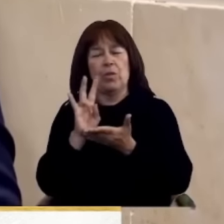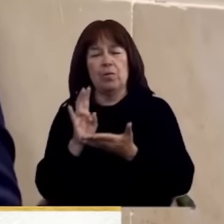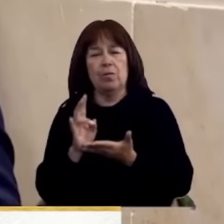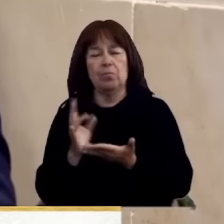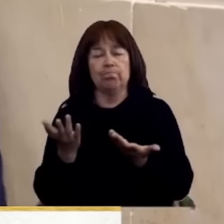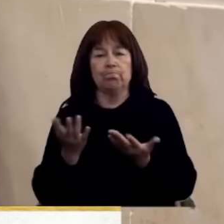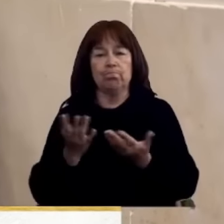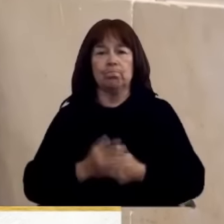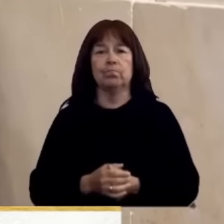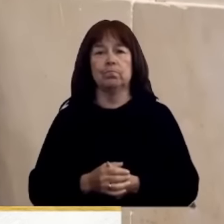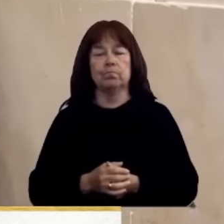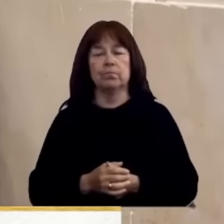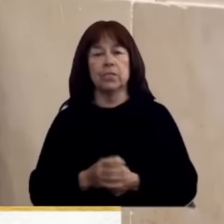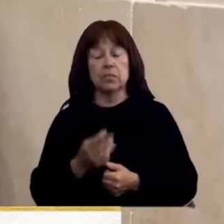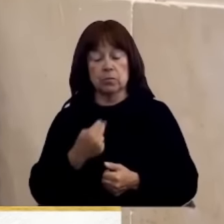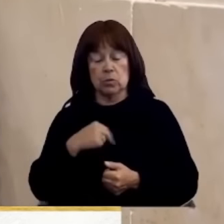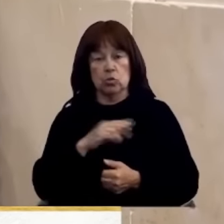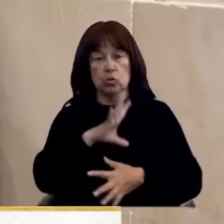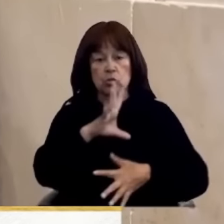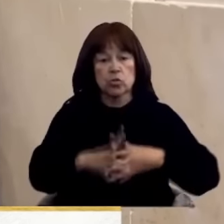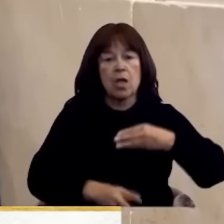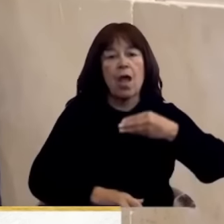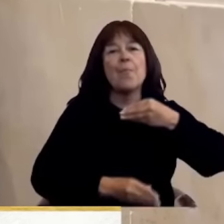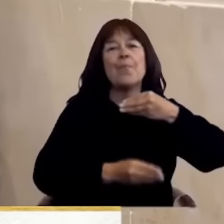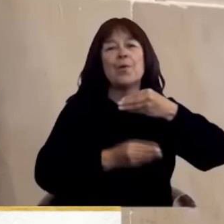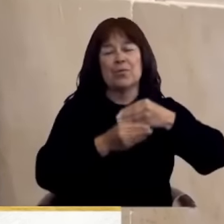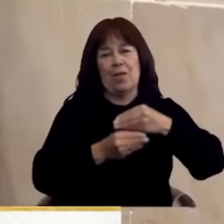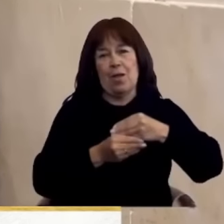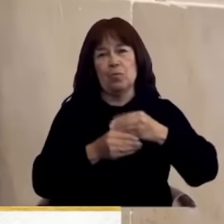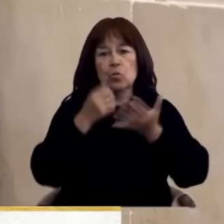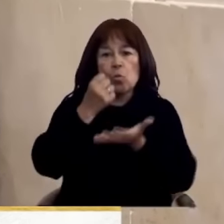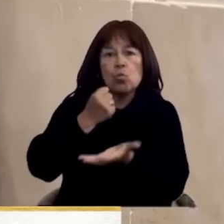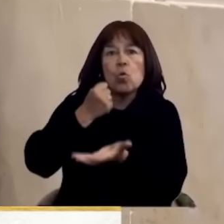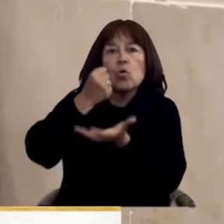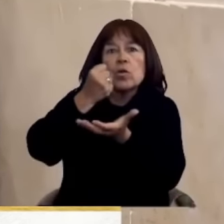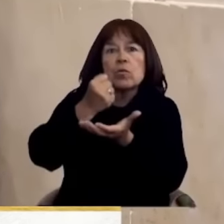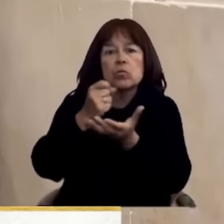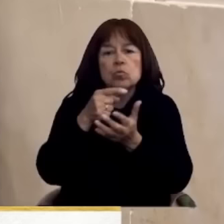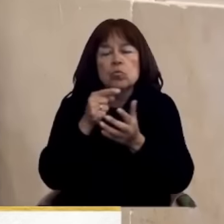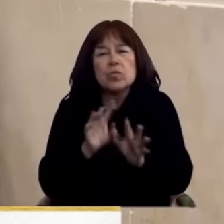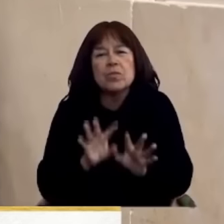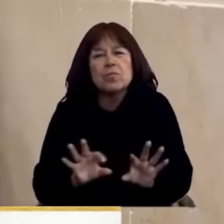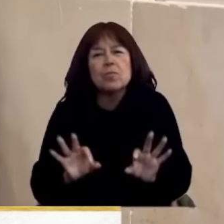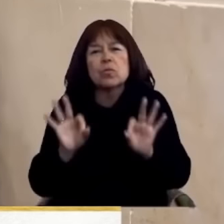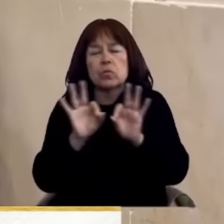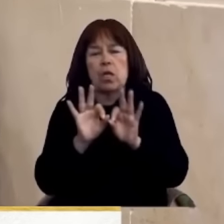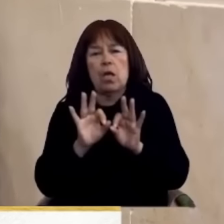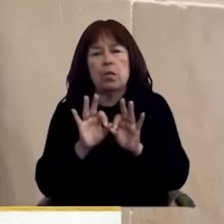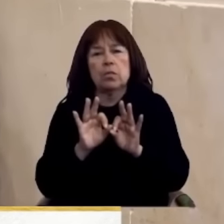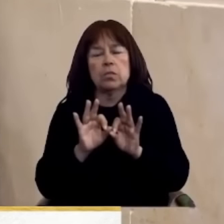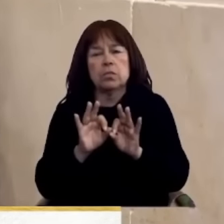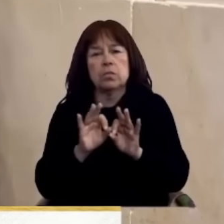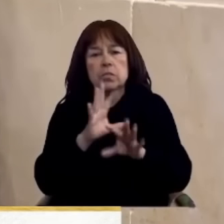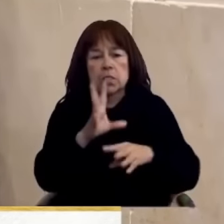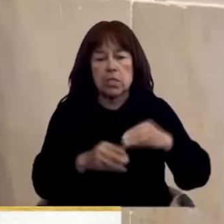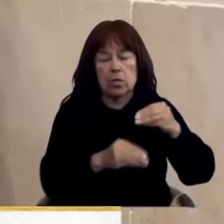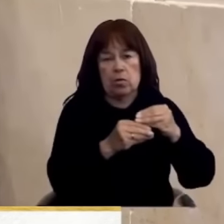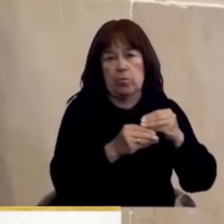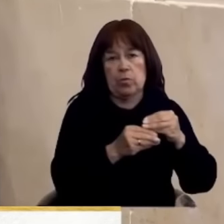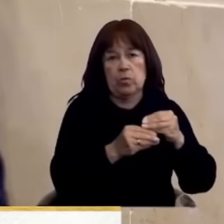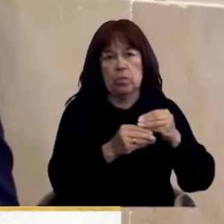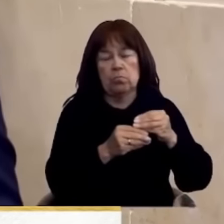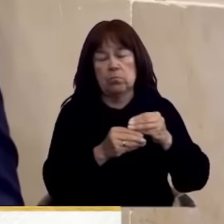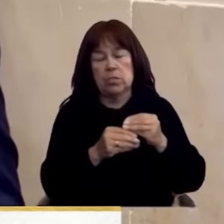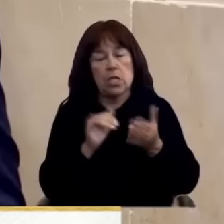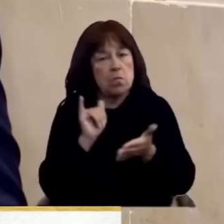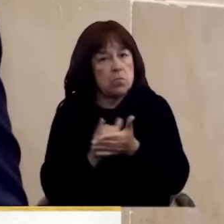que, así como nosotros aportamos unos recursos importantes, se llegue a un aporte de la cooperación del mismo